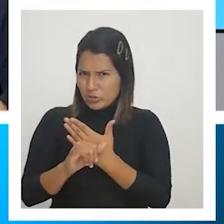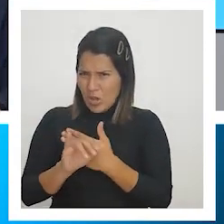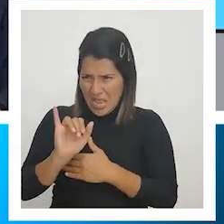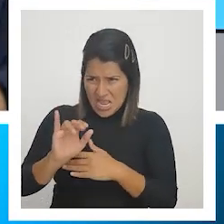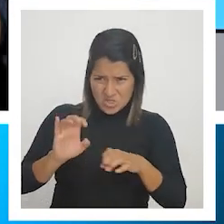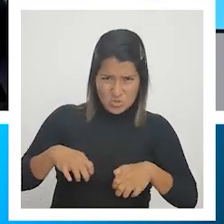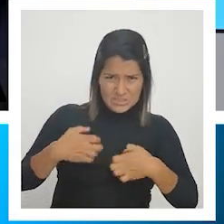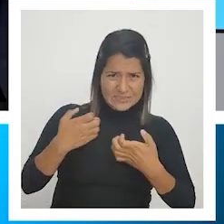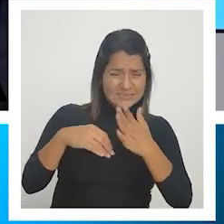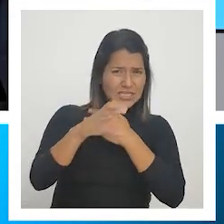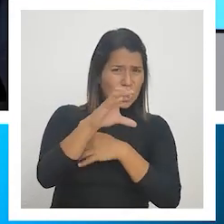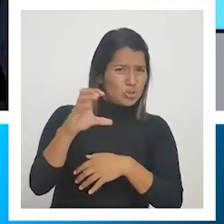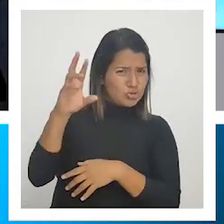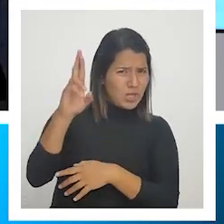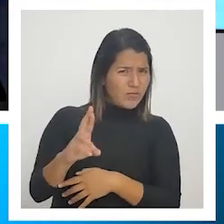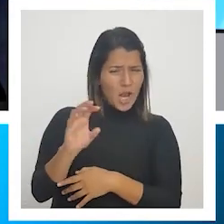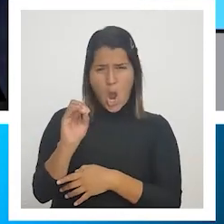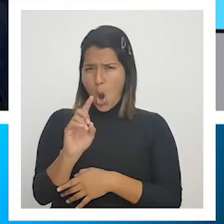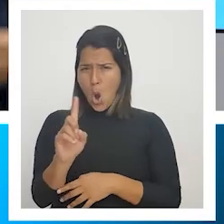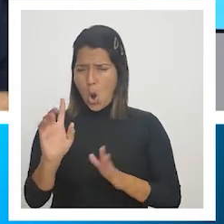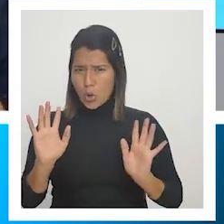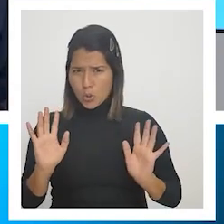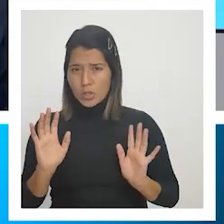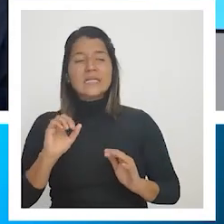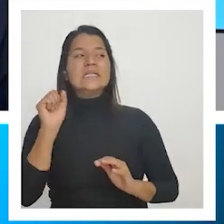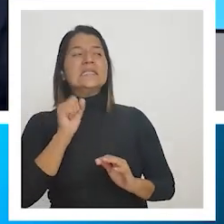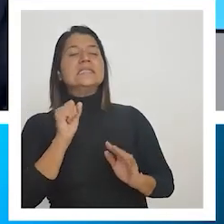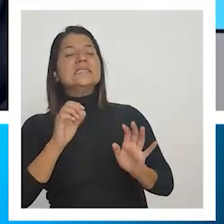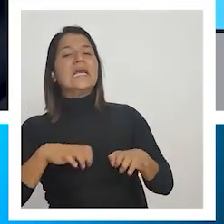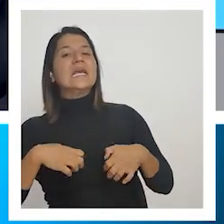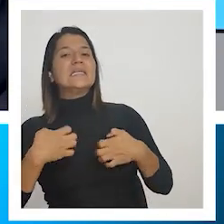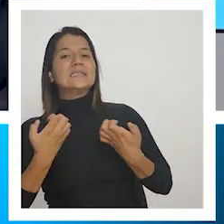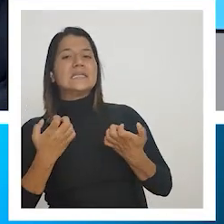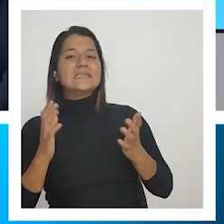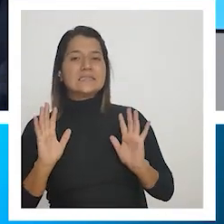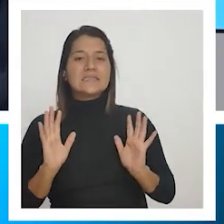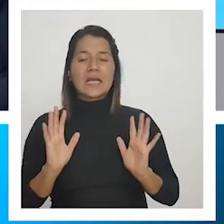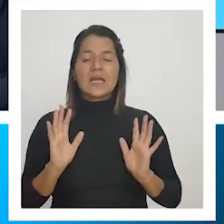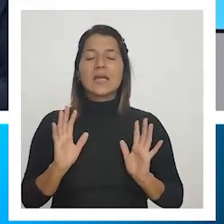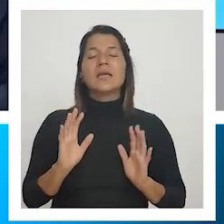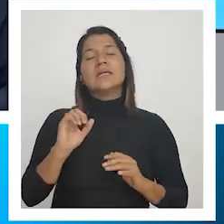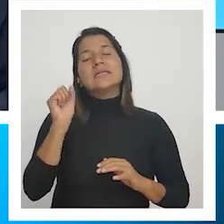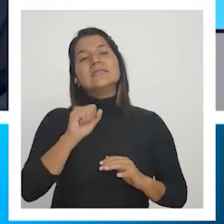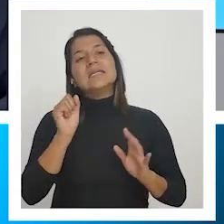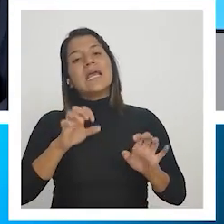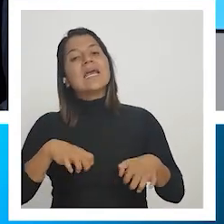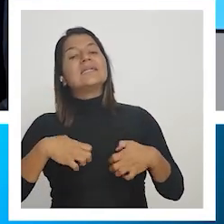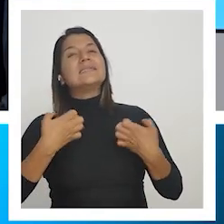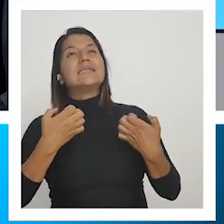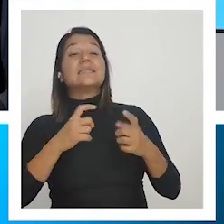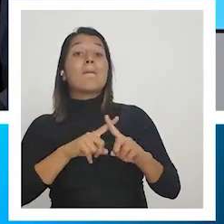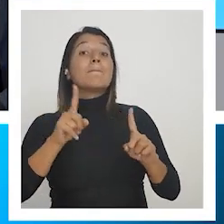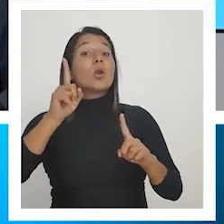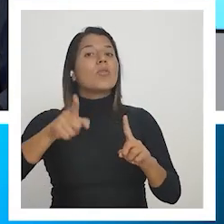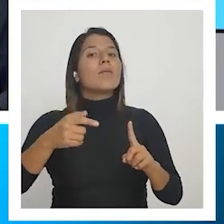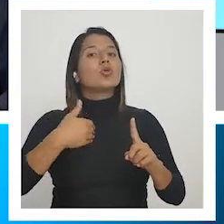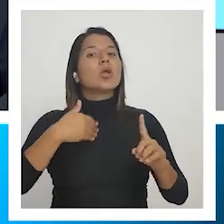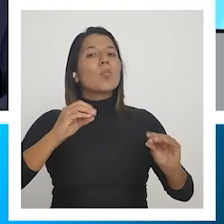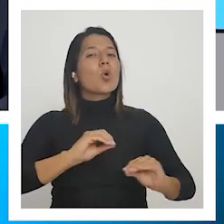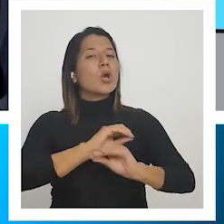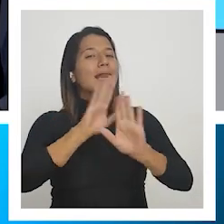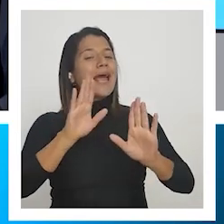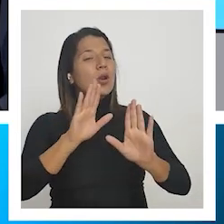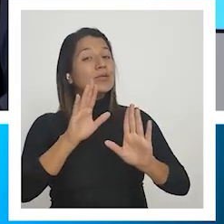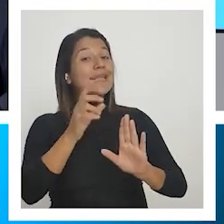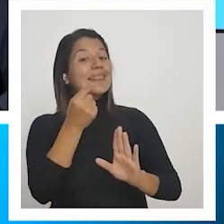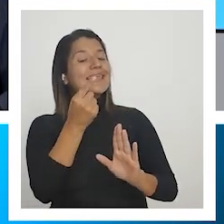no? Sí existe. Sigue siendo mi y lo que tenemos que tener claro es que son limitados. Y